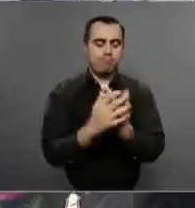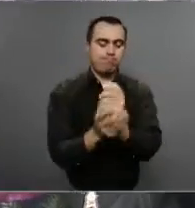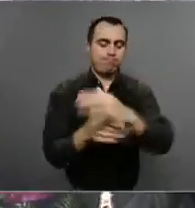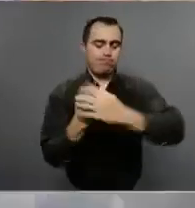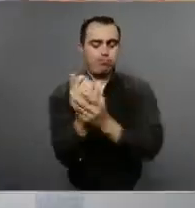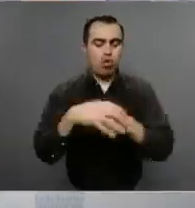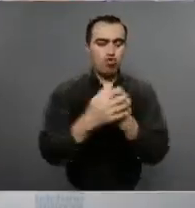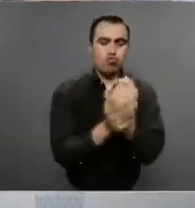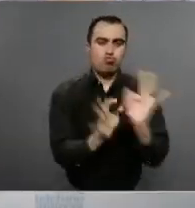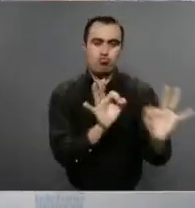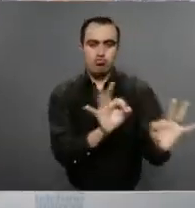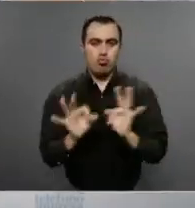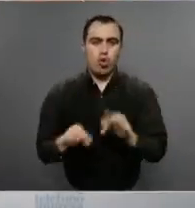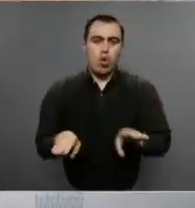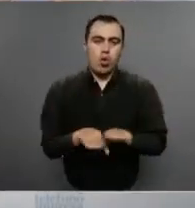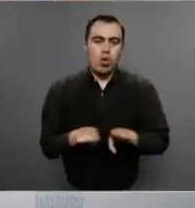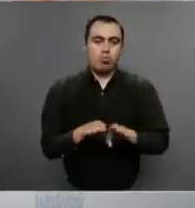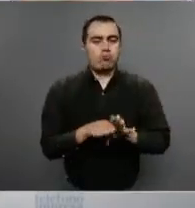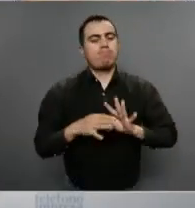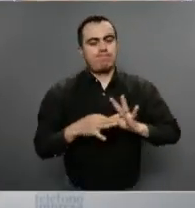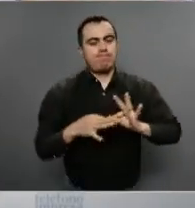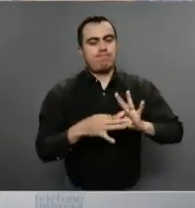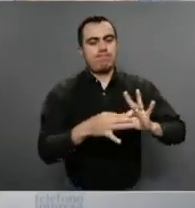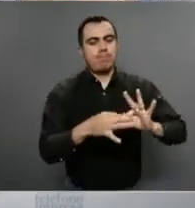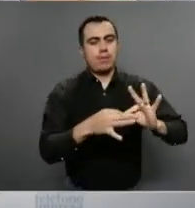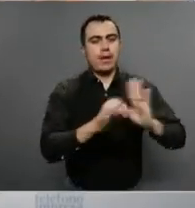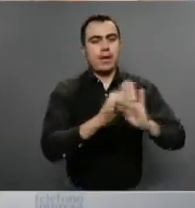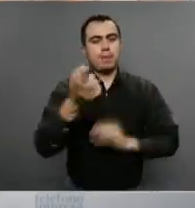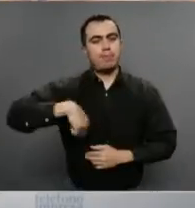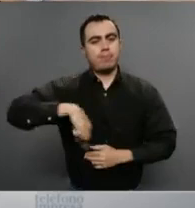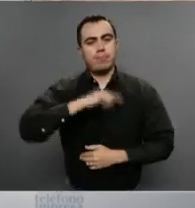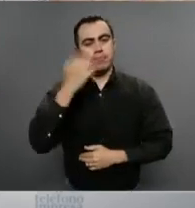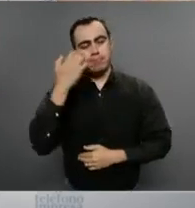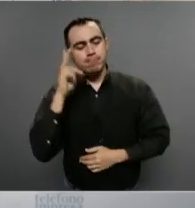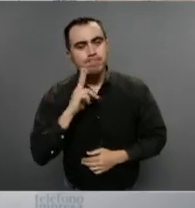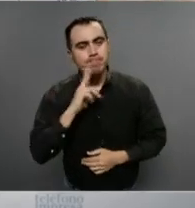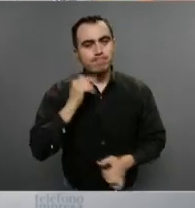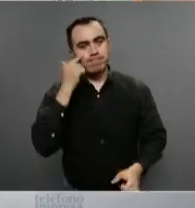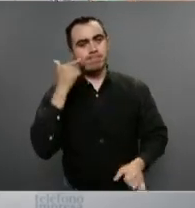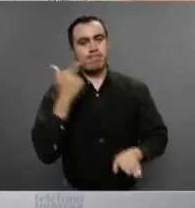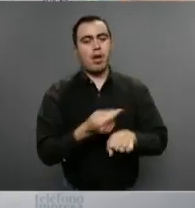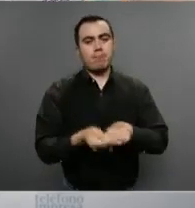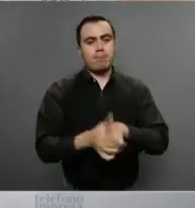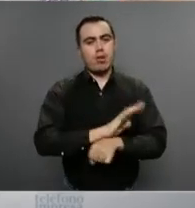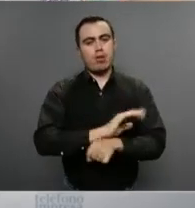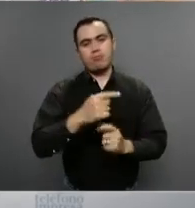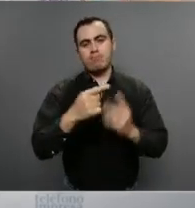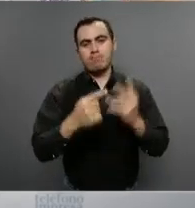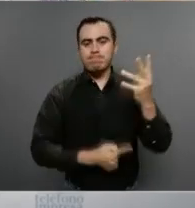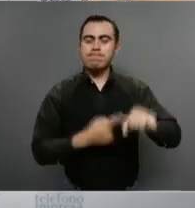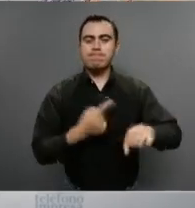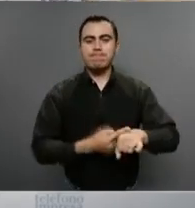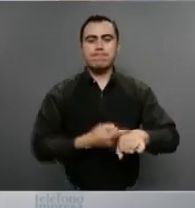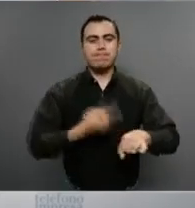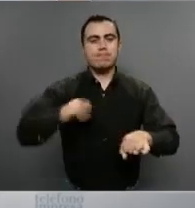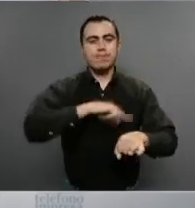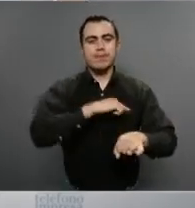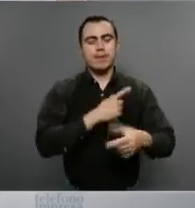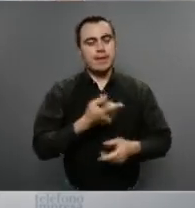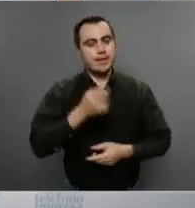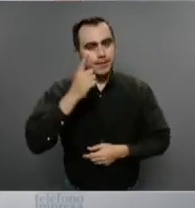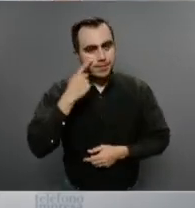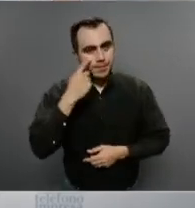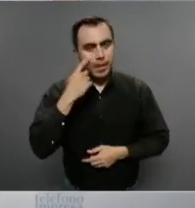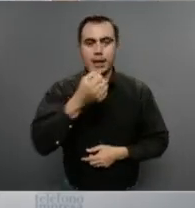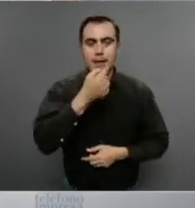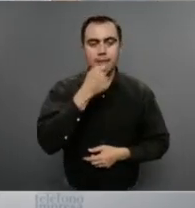jabón. Cuando encontramos algún caso con síntomas, le ofrecemos la posibilidad de darle